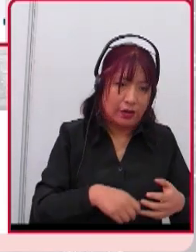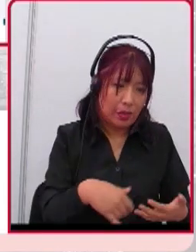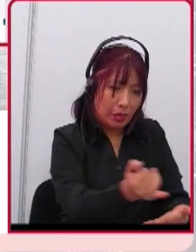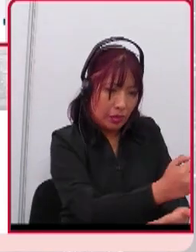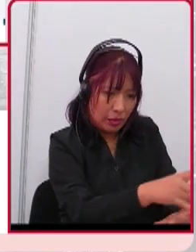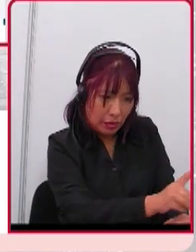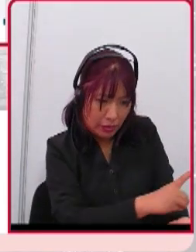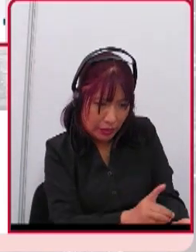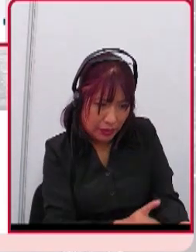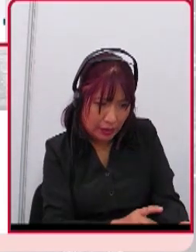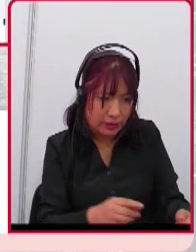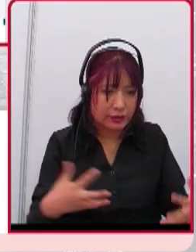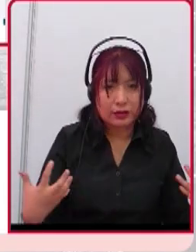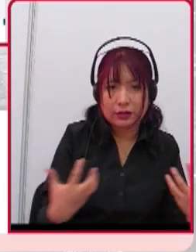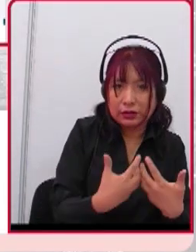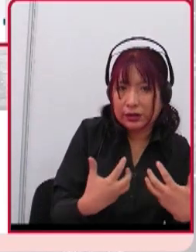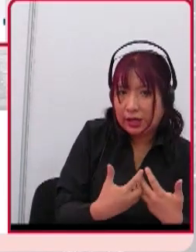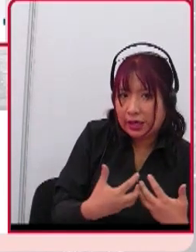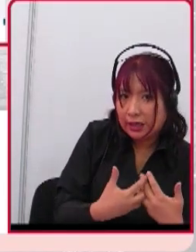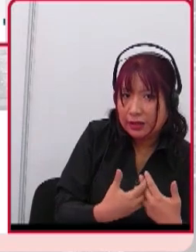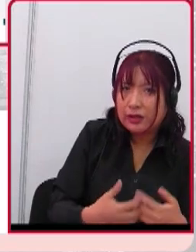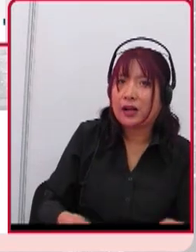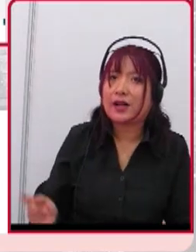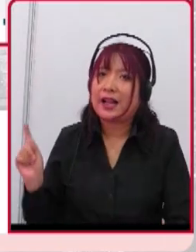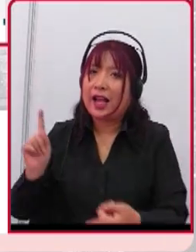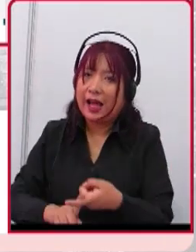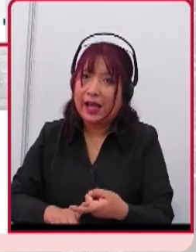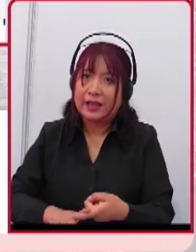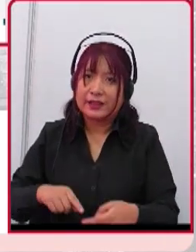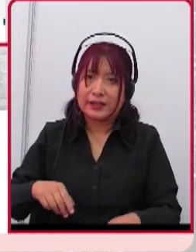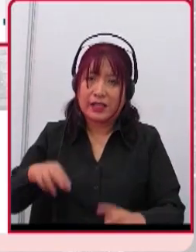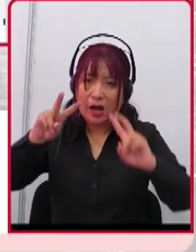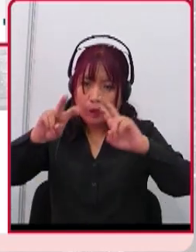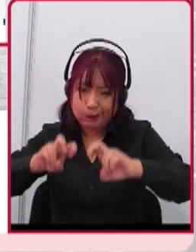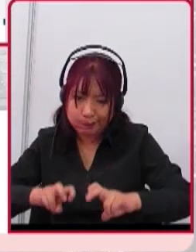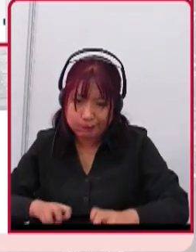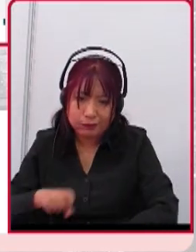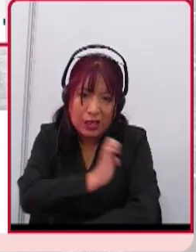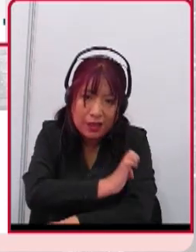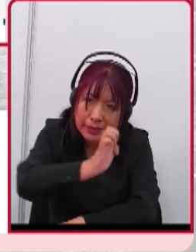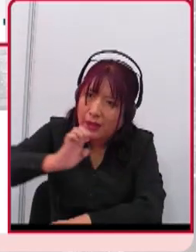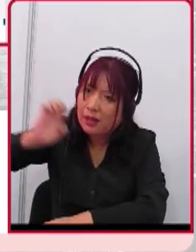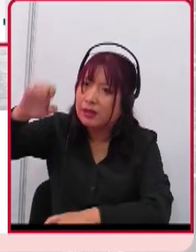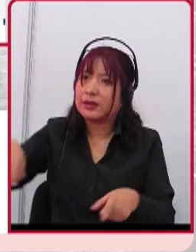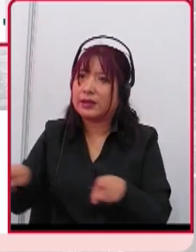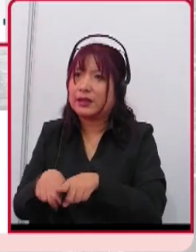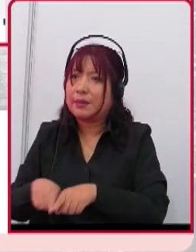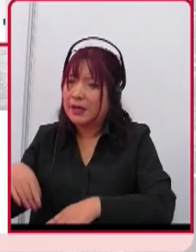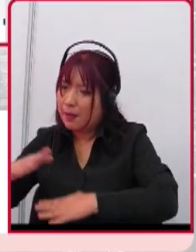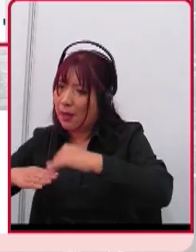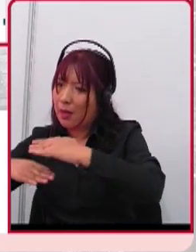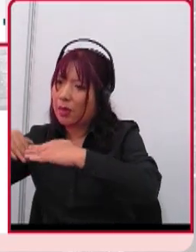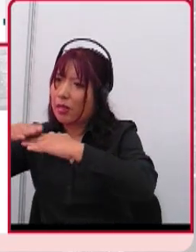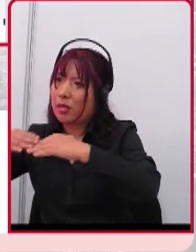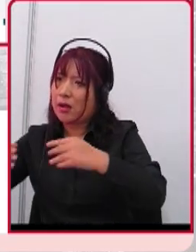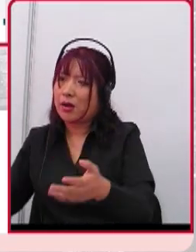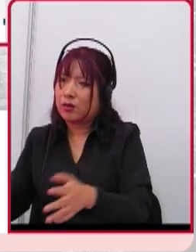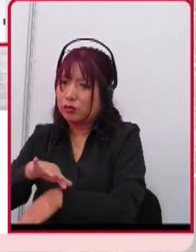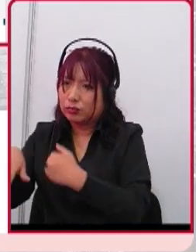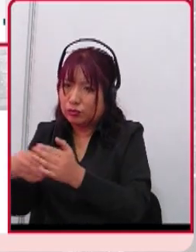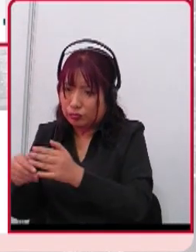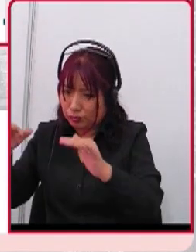integración hasta un análisis estadístico. Pasaremos por los parámetros, por la arquitectura modular, en este caso